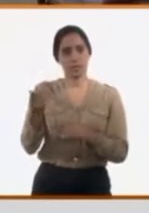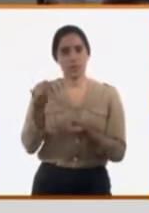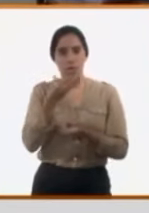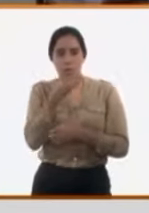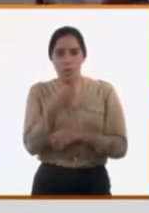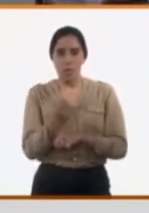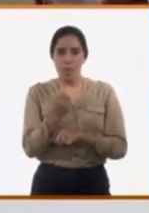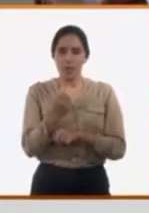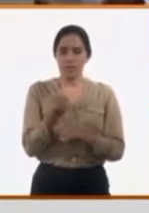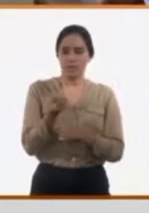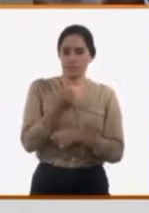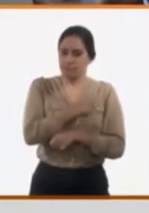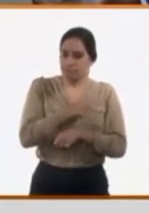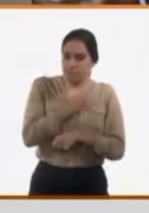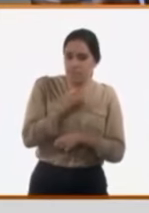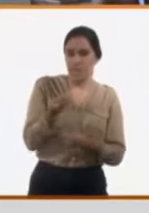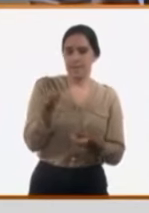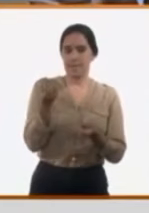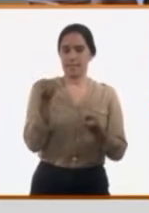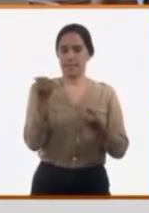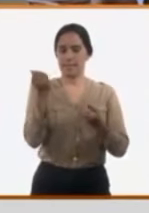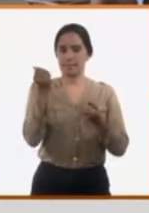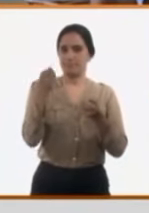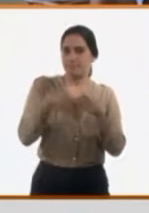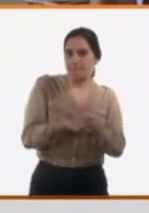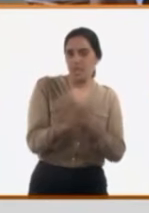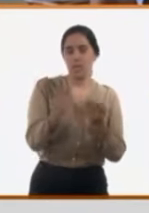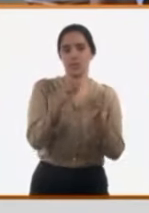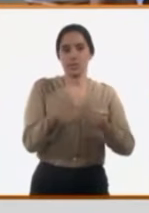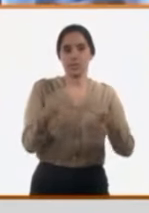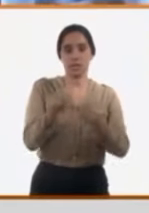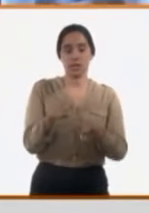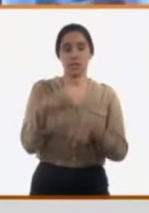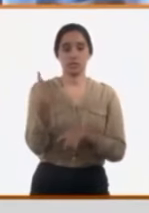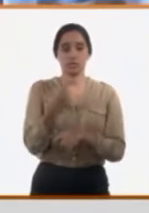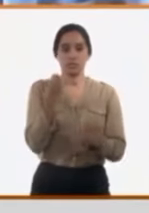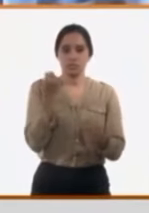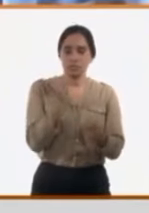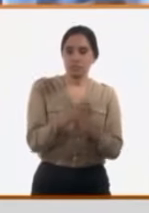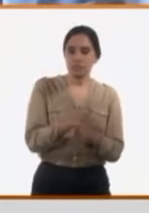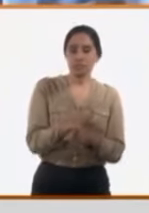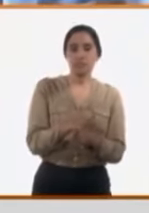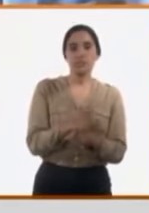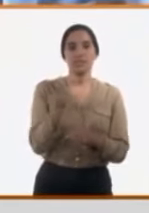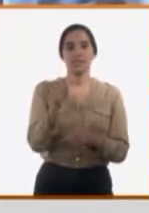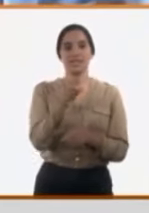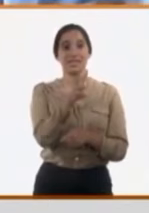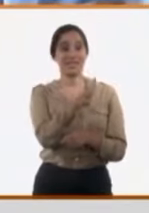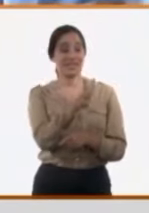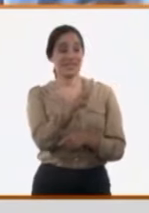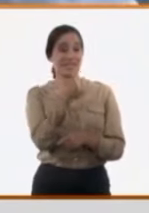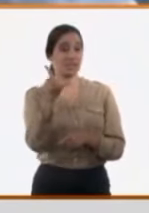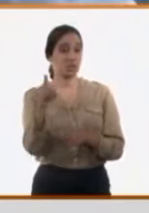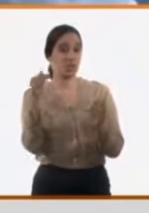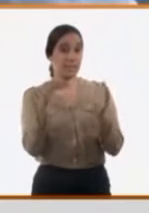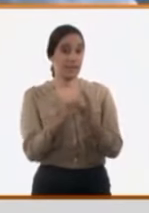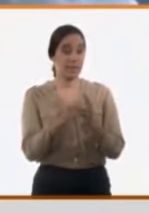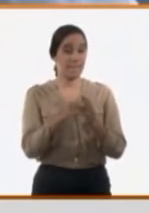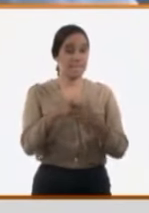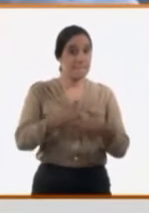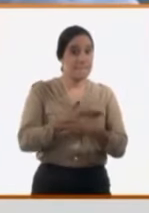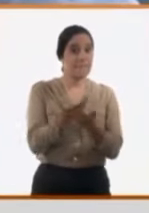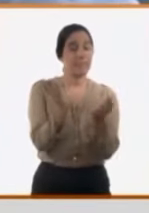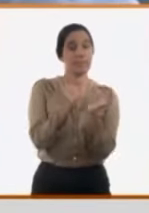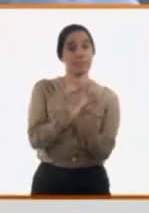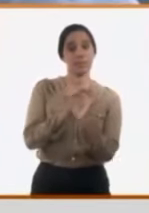y hay gente interesada en acceder a universidad Entonces nosotros logramos entregar 31000 plazas hubo algunos comentarios que decían bueno y al que